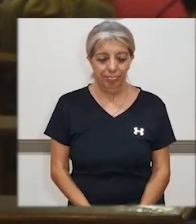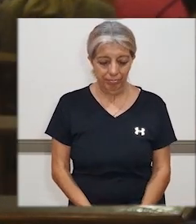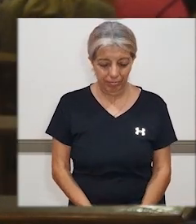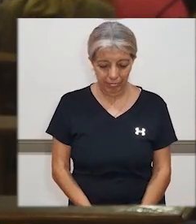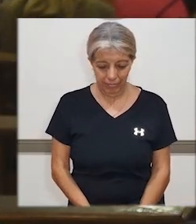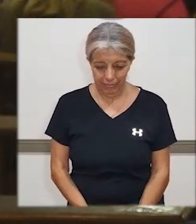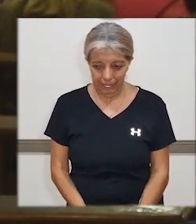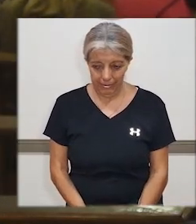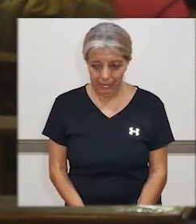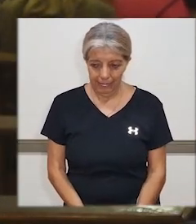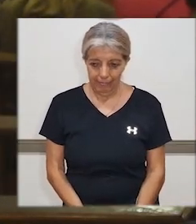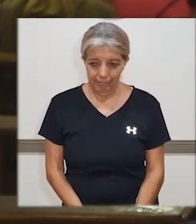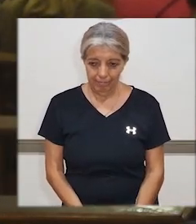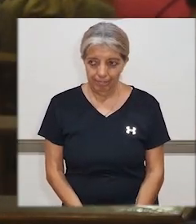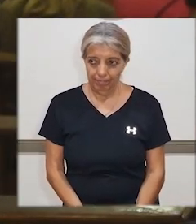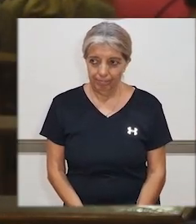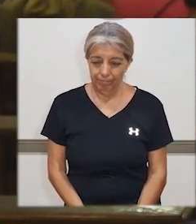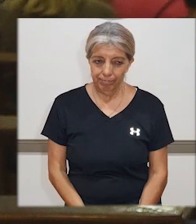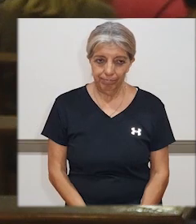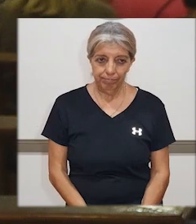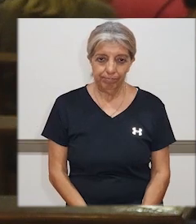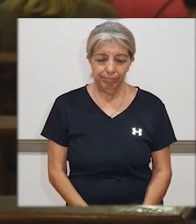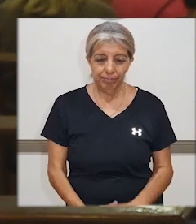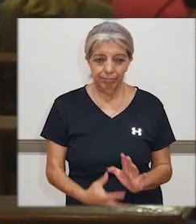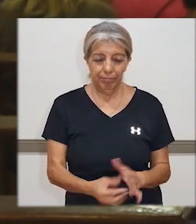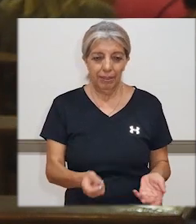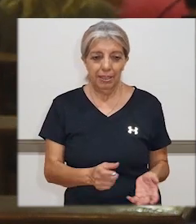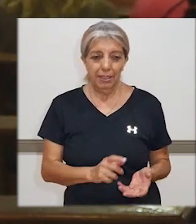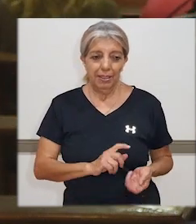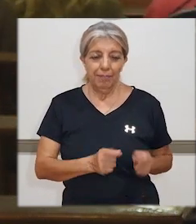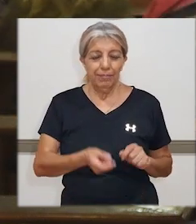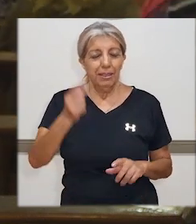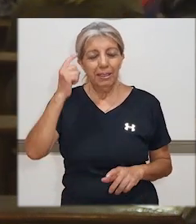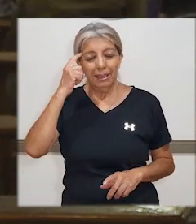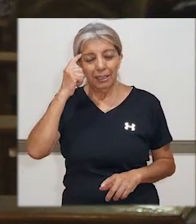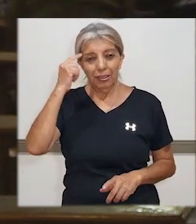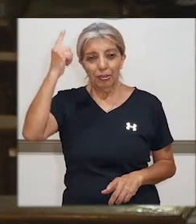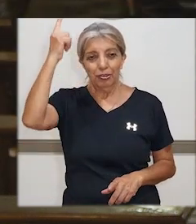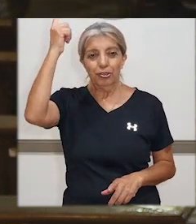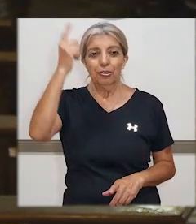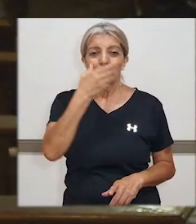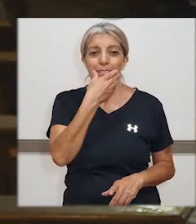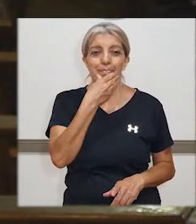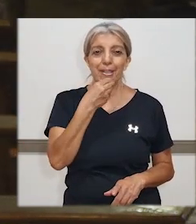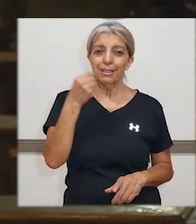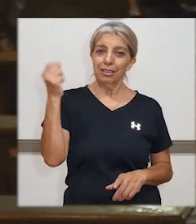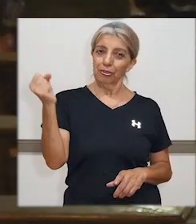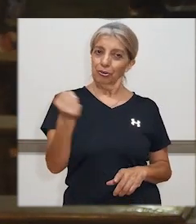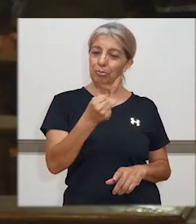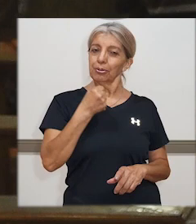Y renovamos la fe diciendo: Creo en Dios,